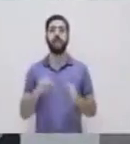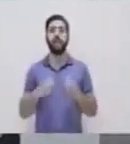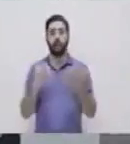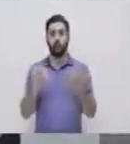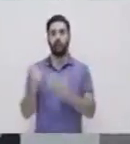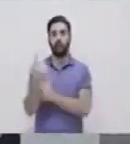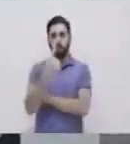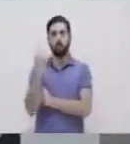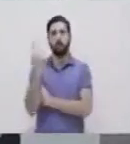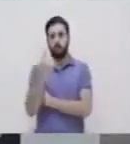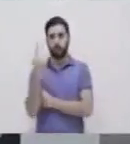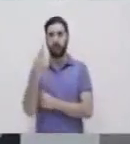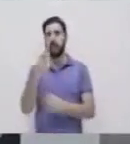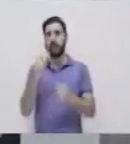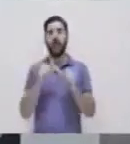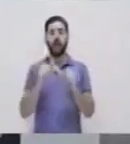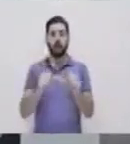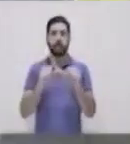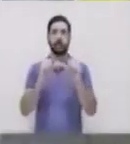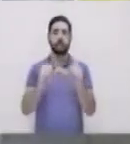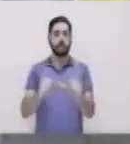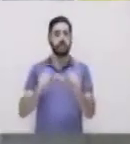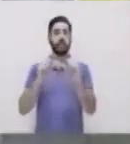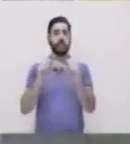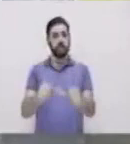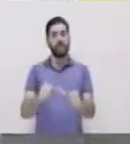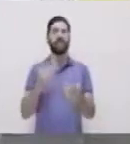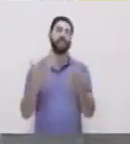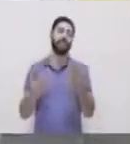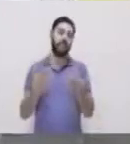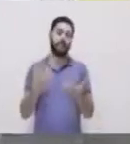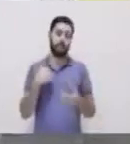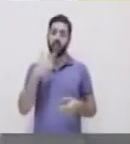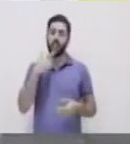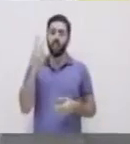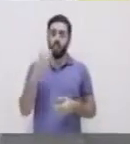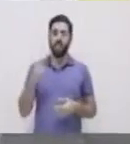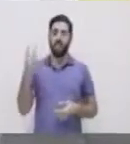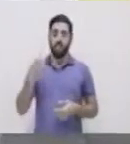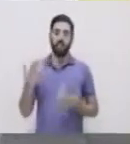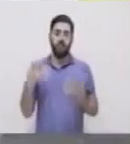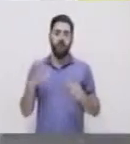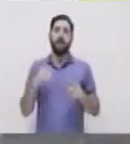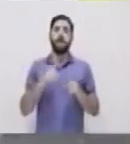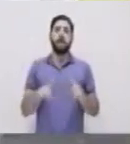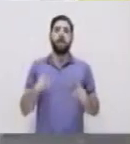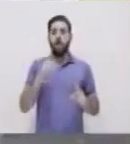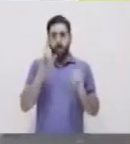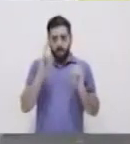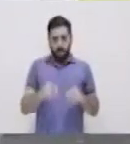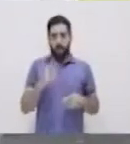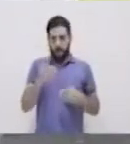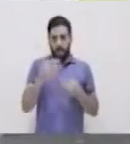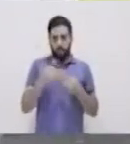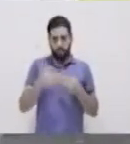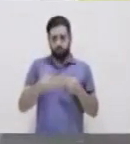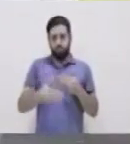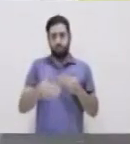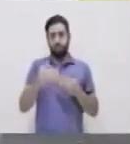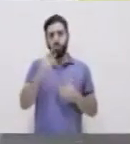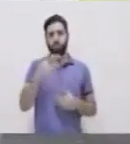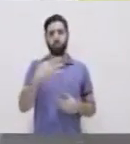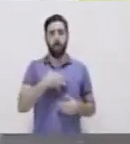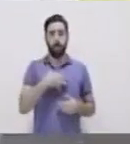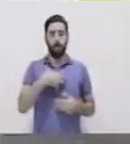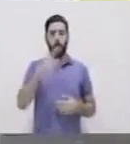determinadas conductas. Es lo principal, ¿verdad? O sea, seguir, como ya lo he dicho, puede sonar redundante, pero sí debe ser, seguir